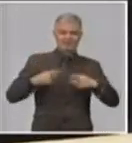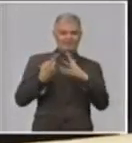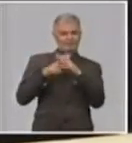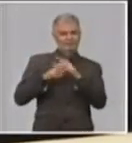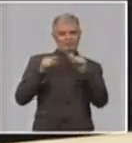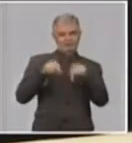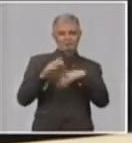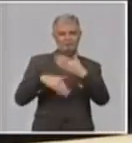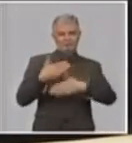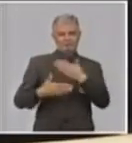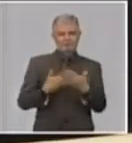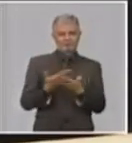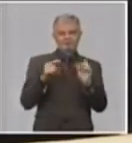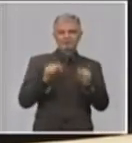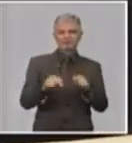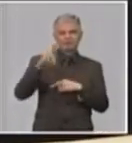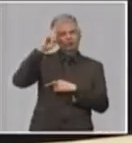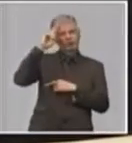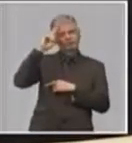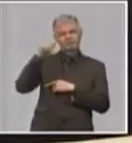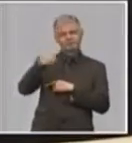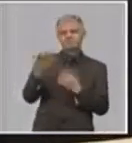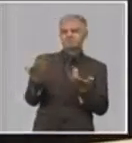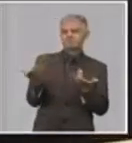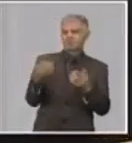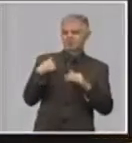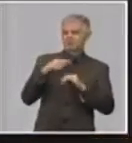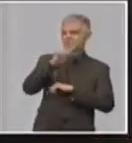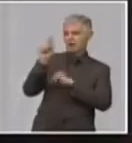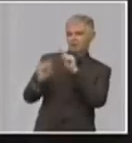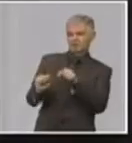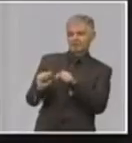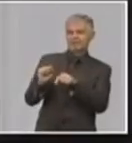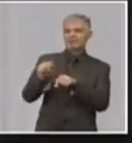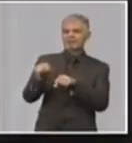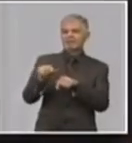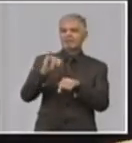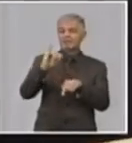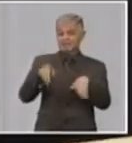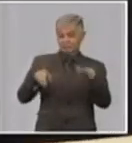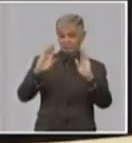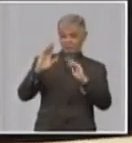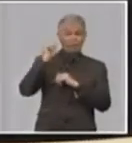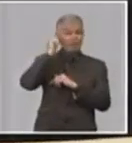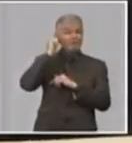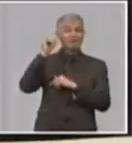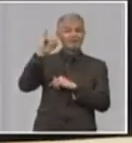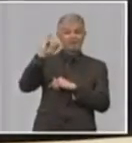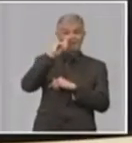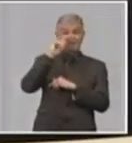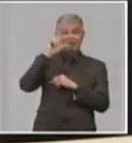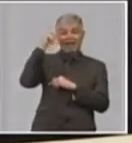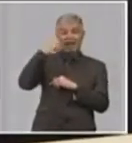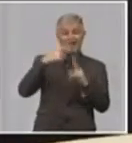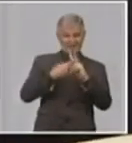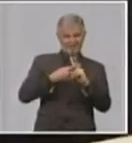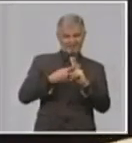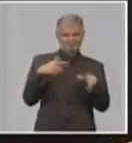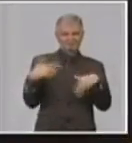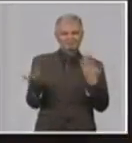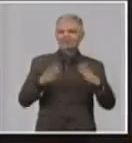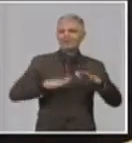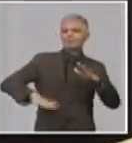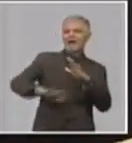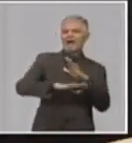la ciencia cubana. Doctor, ¿sobre qué bases ha trabajado el Instituto Finlay para involucrarse en el enfrentamiento a